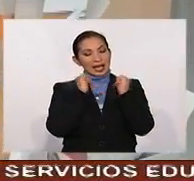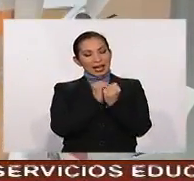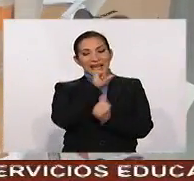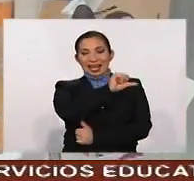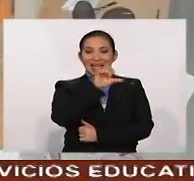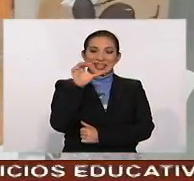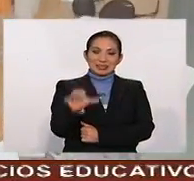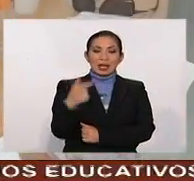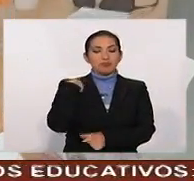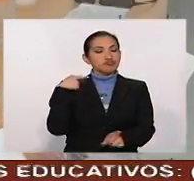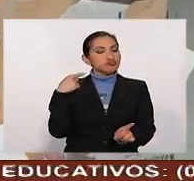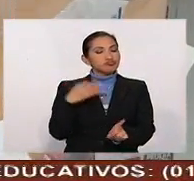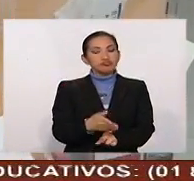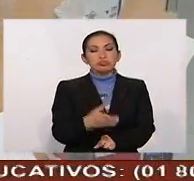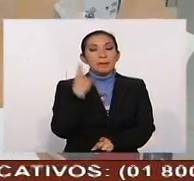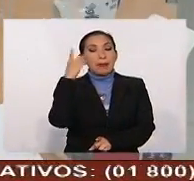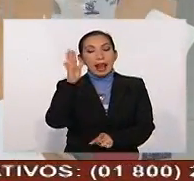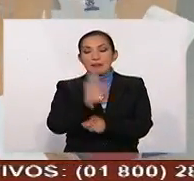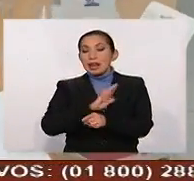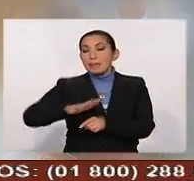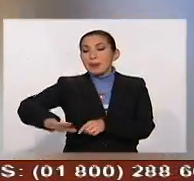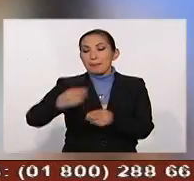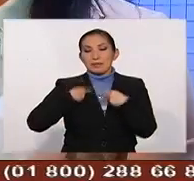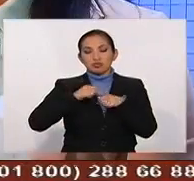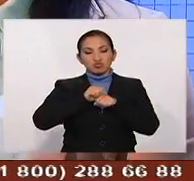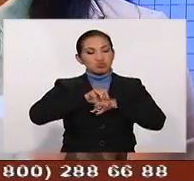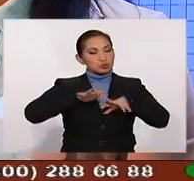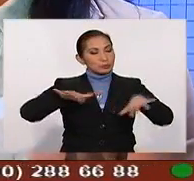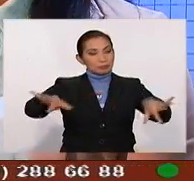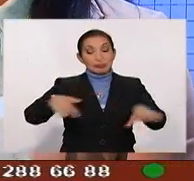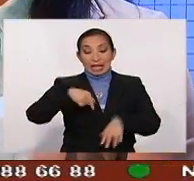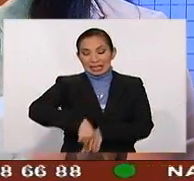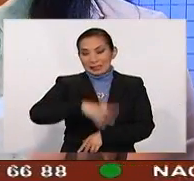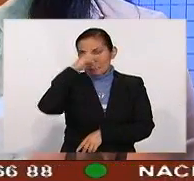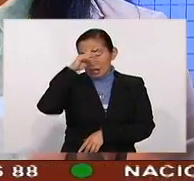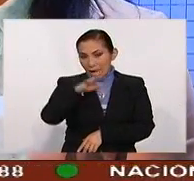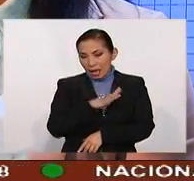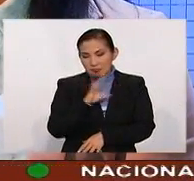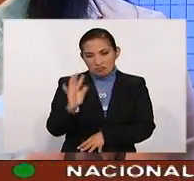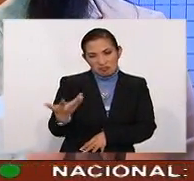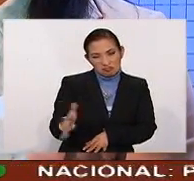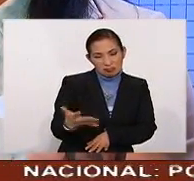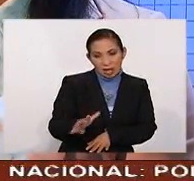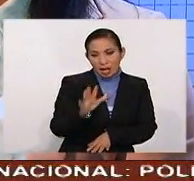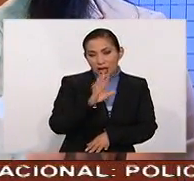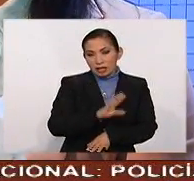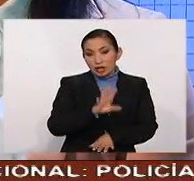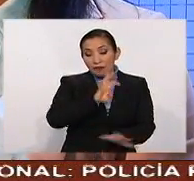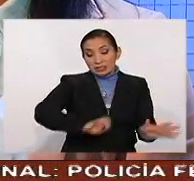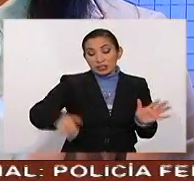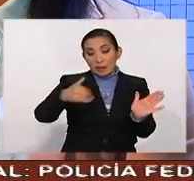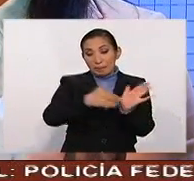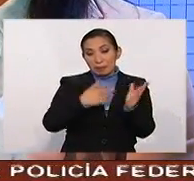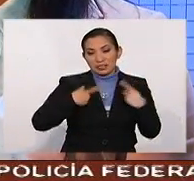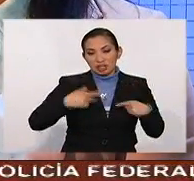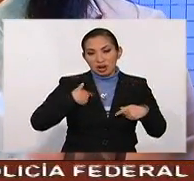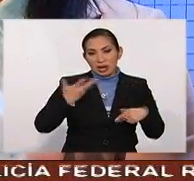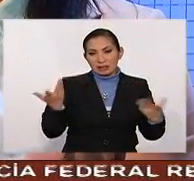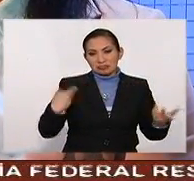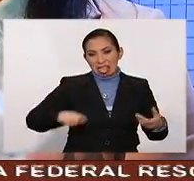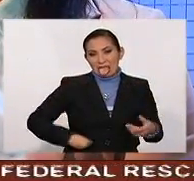civil, con el objetivo de beneficiar a más gente. En México existen alrededor de 900,000 personas